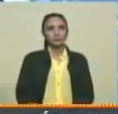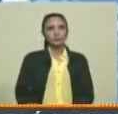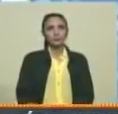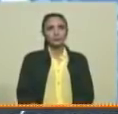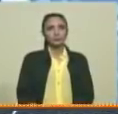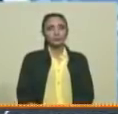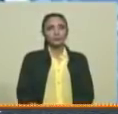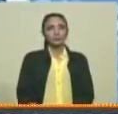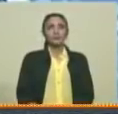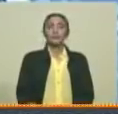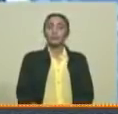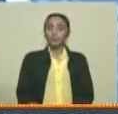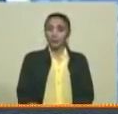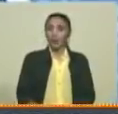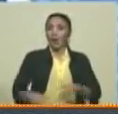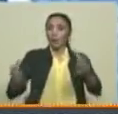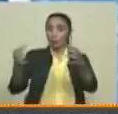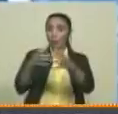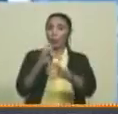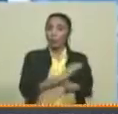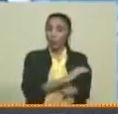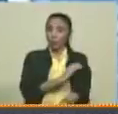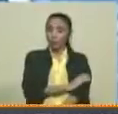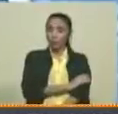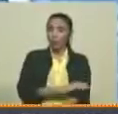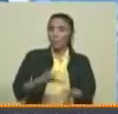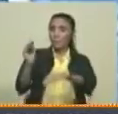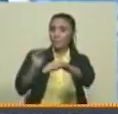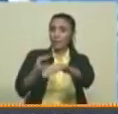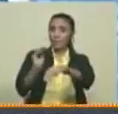Y yo les digo a ellos, a todos,